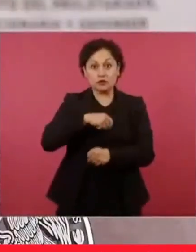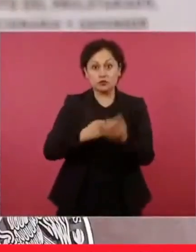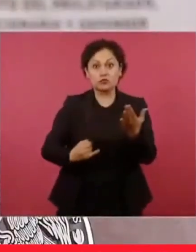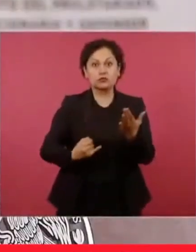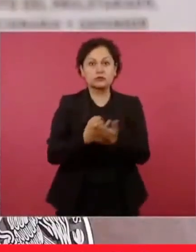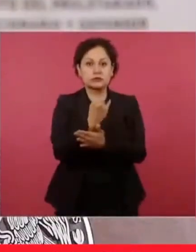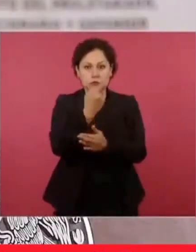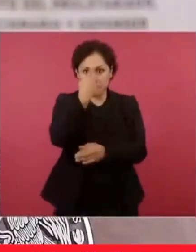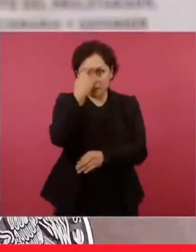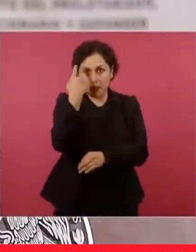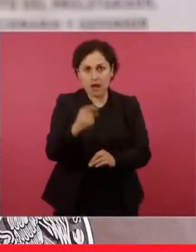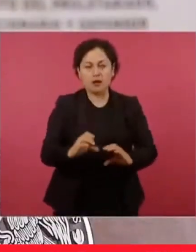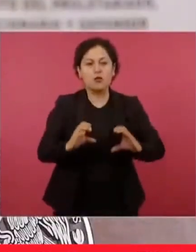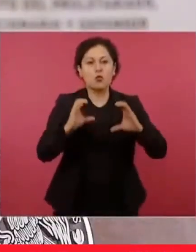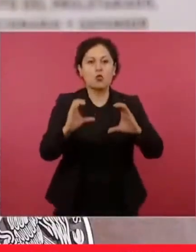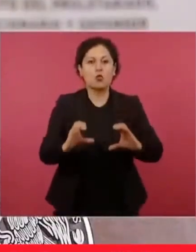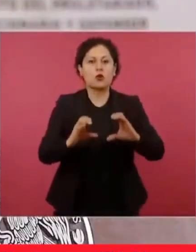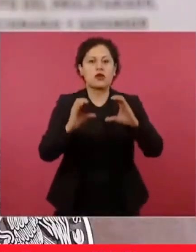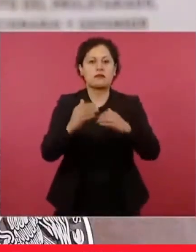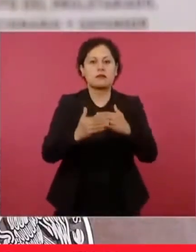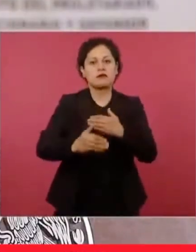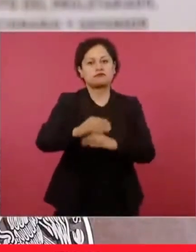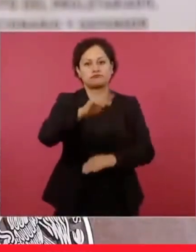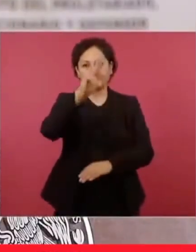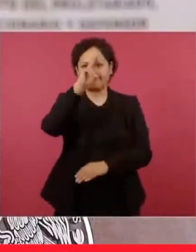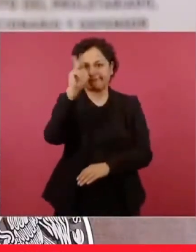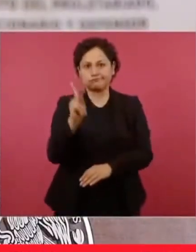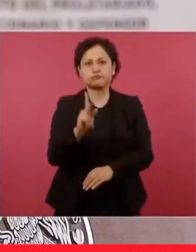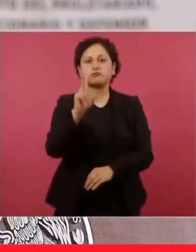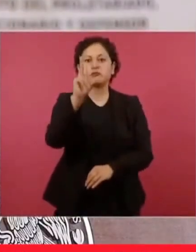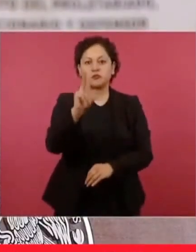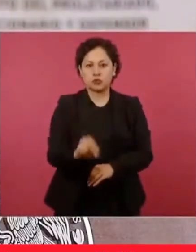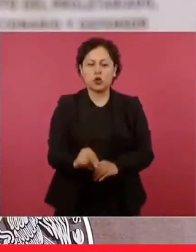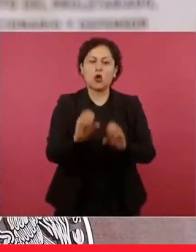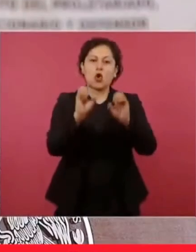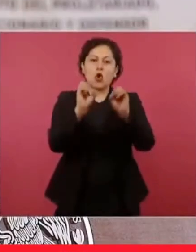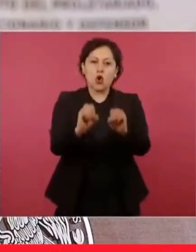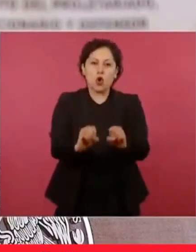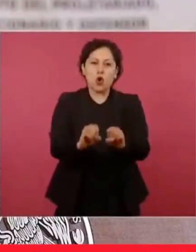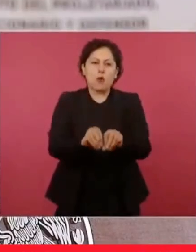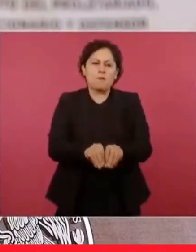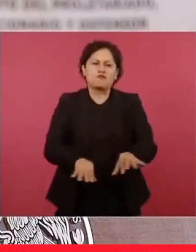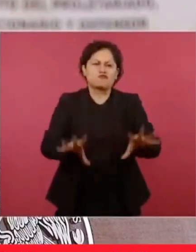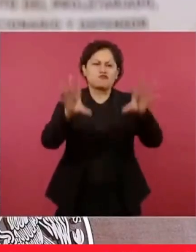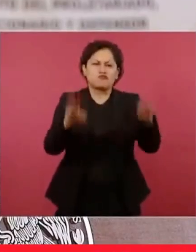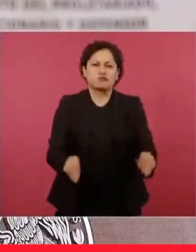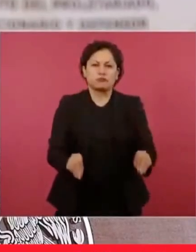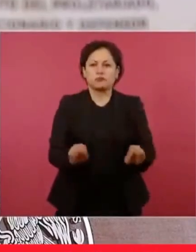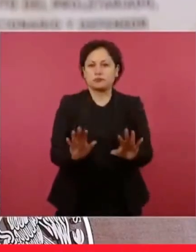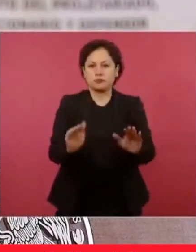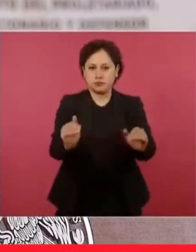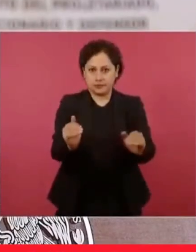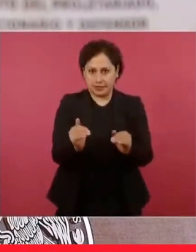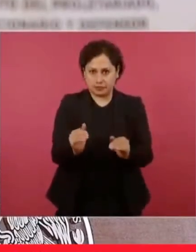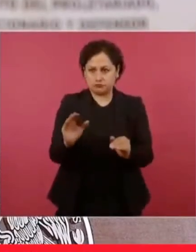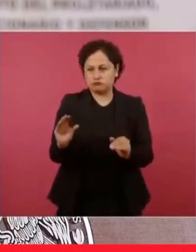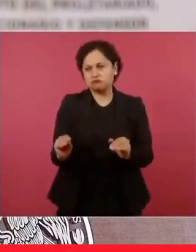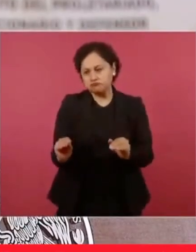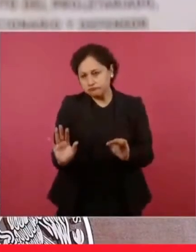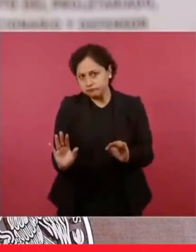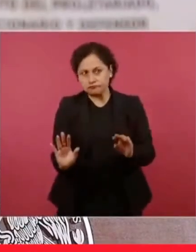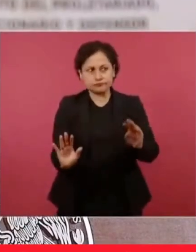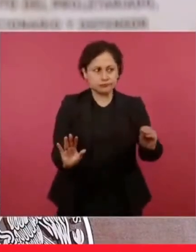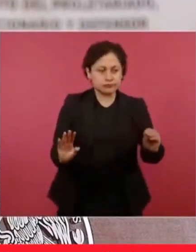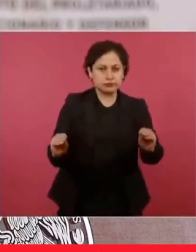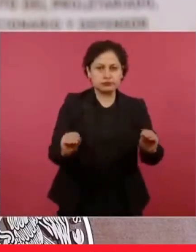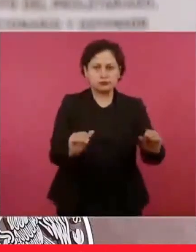este disturbio y también se evita que se pueda impactar a una mayor cantidad de usuarios. Este mecanismo es